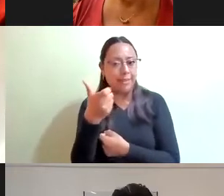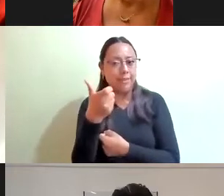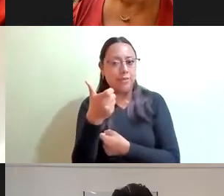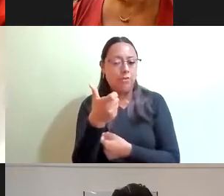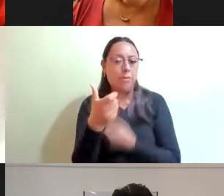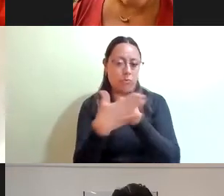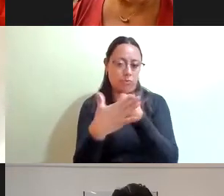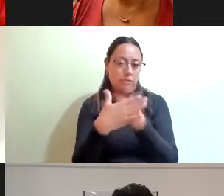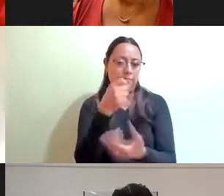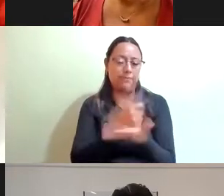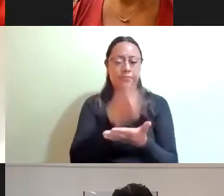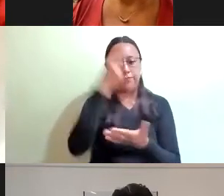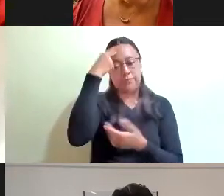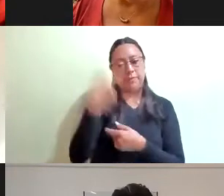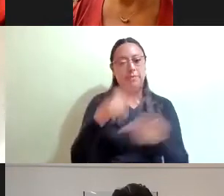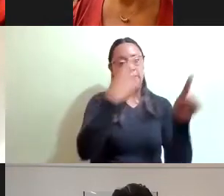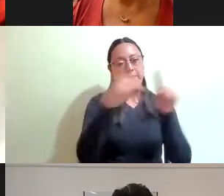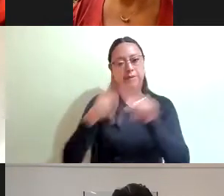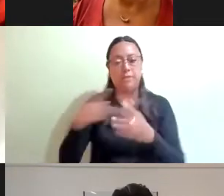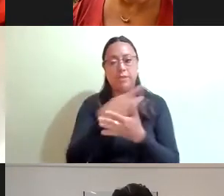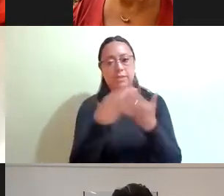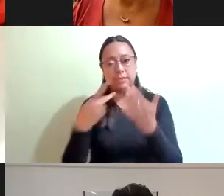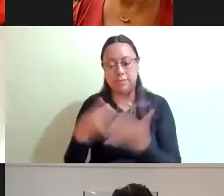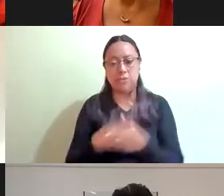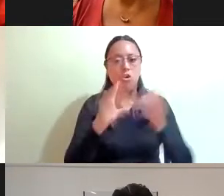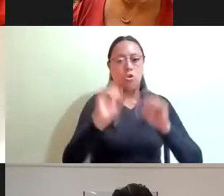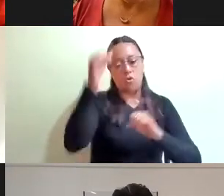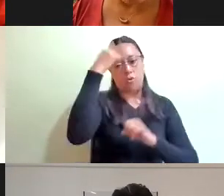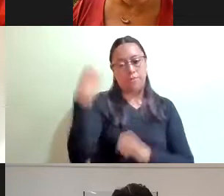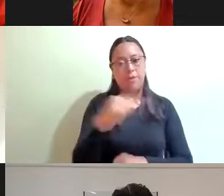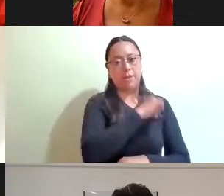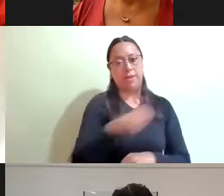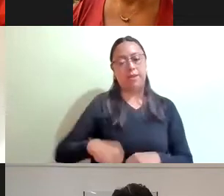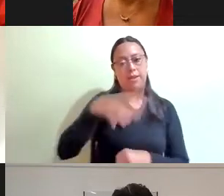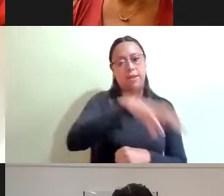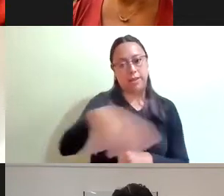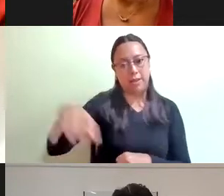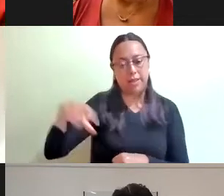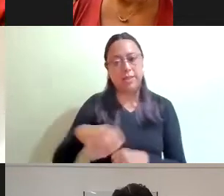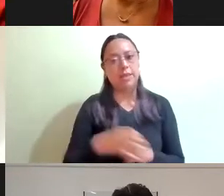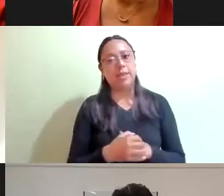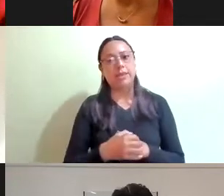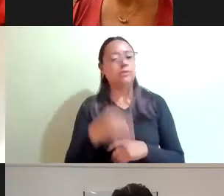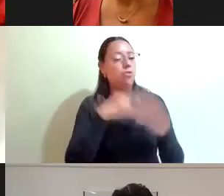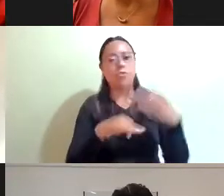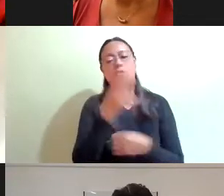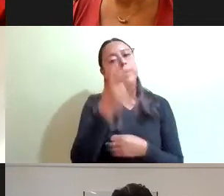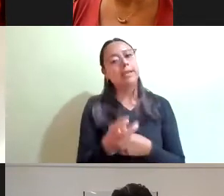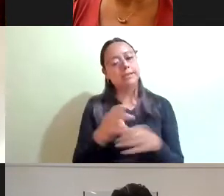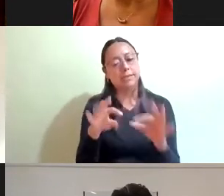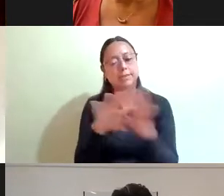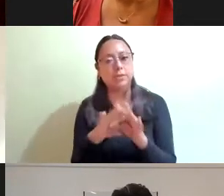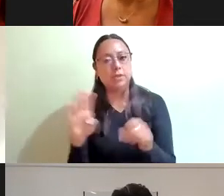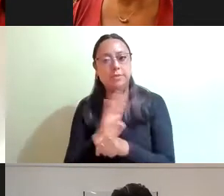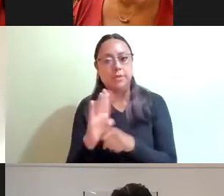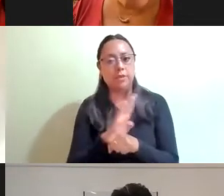aprobado para los diferentes programas, para las alcaldías y que tiene que ver con el beneficio de